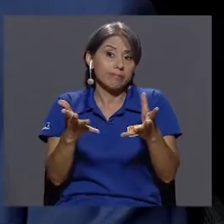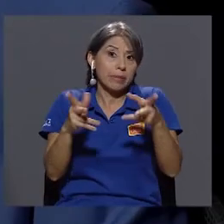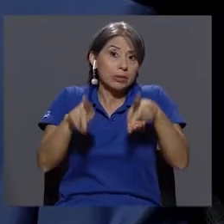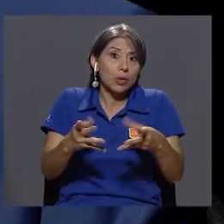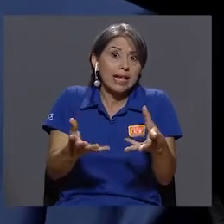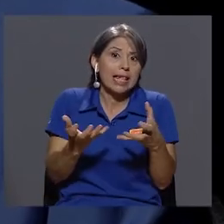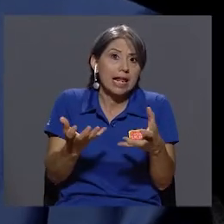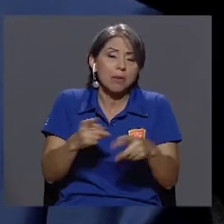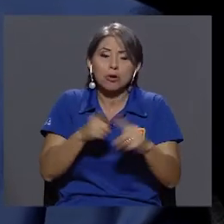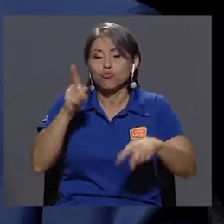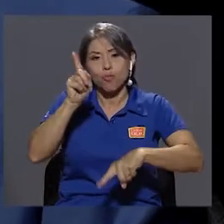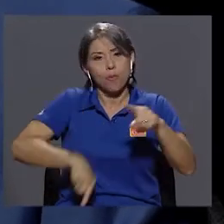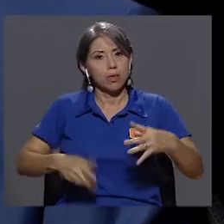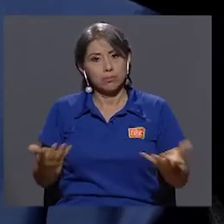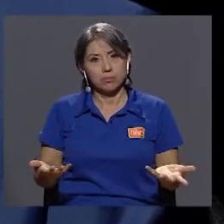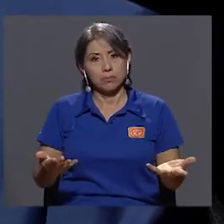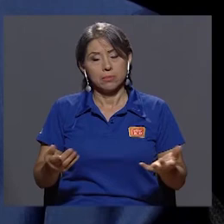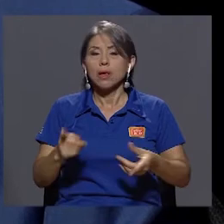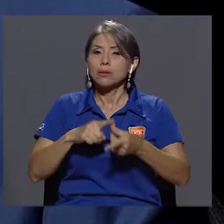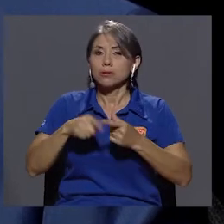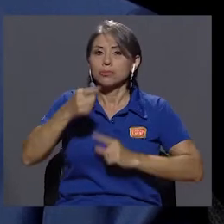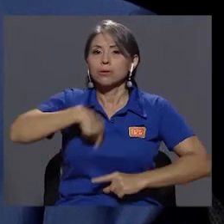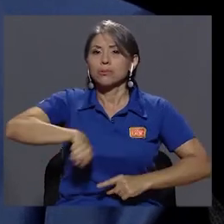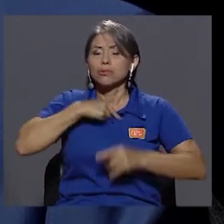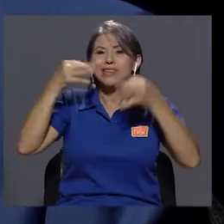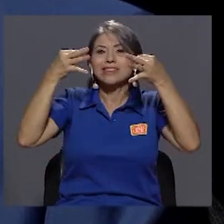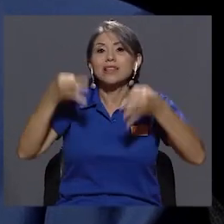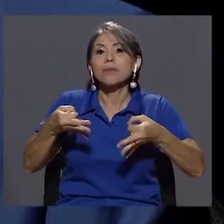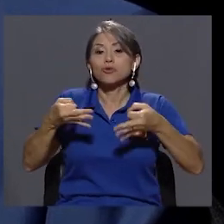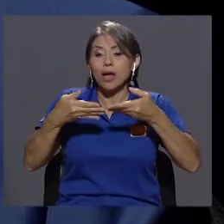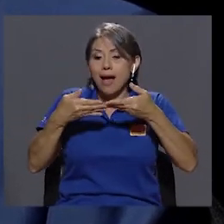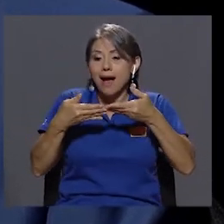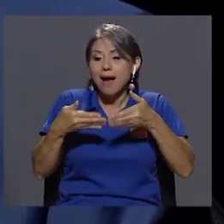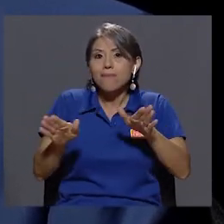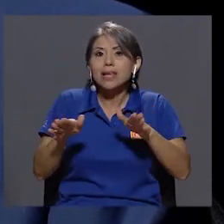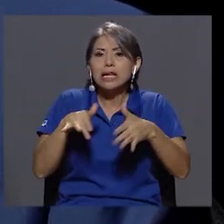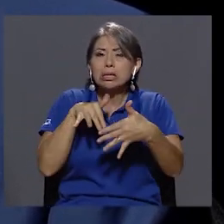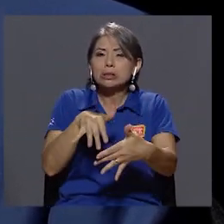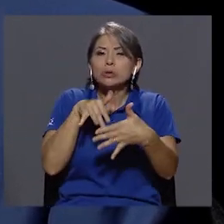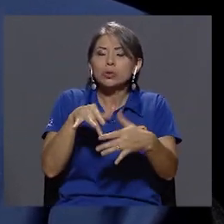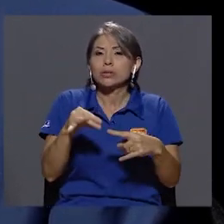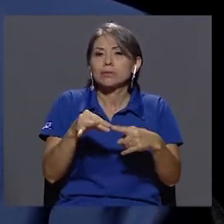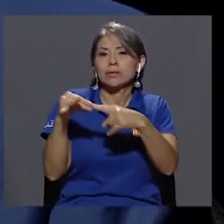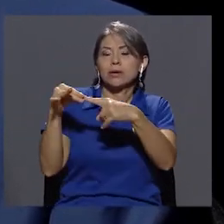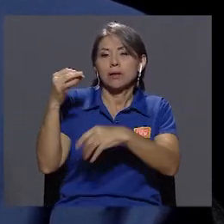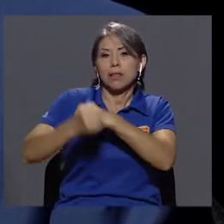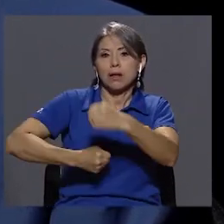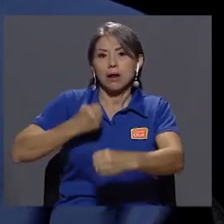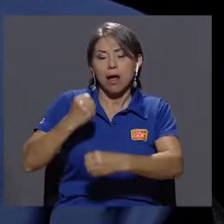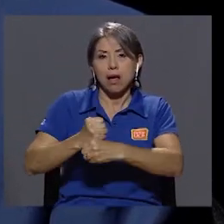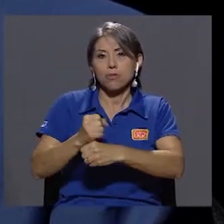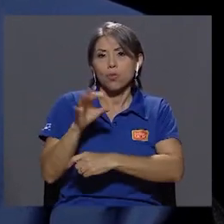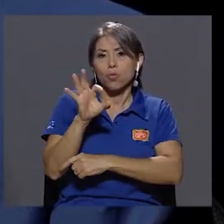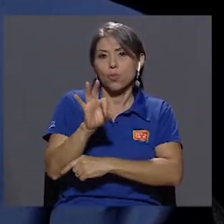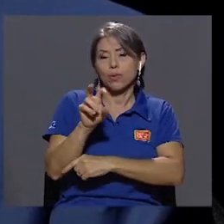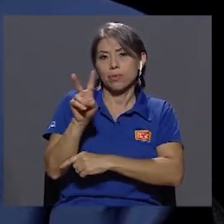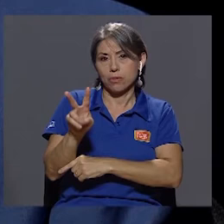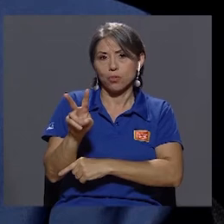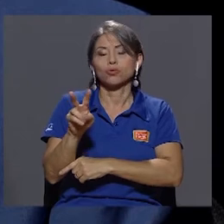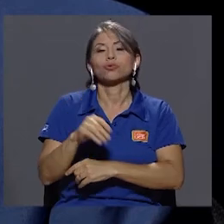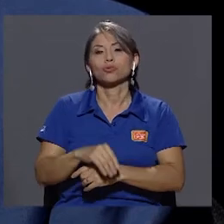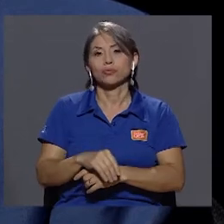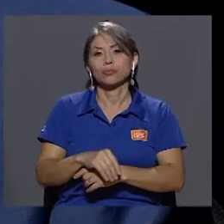no lo puede hacer entonces decidimos abrir esta especialidad en el año este 92